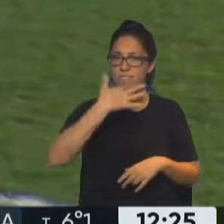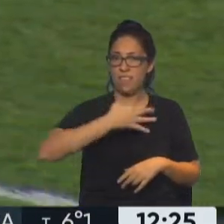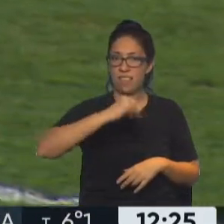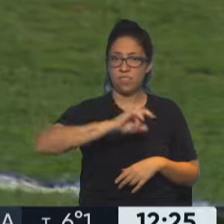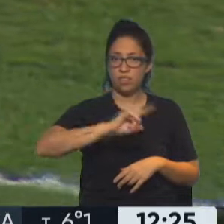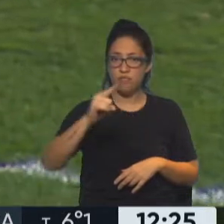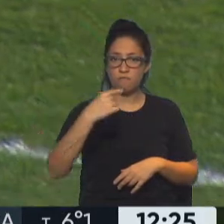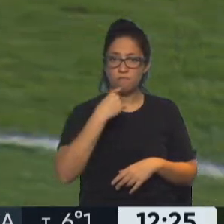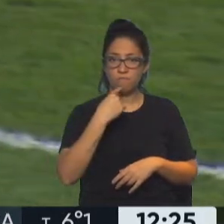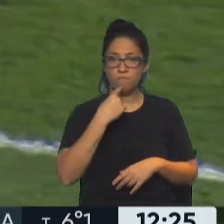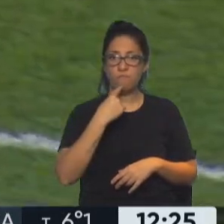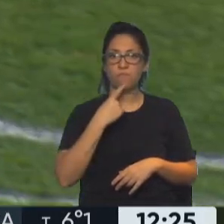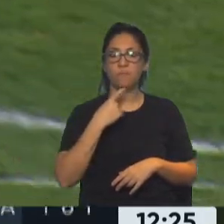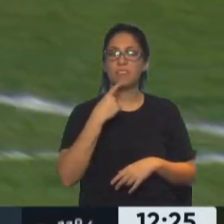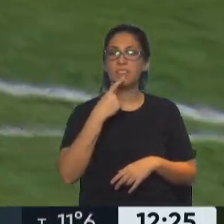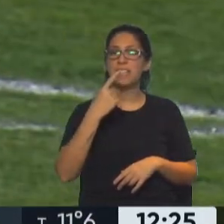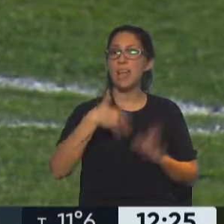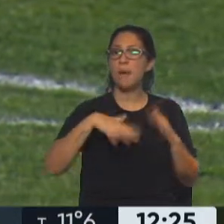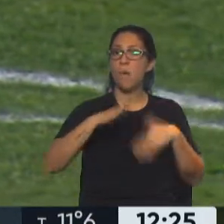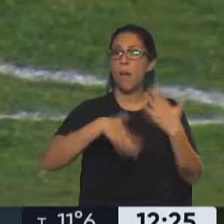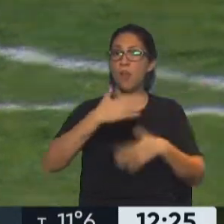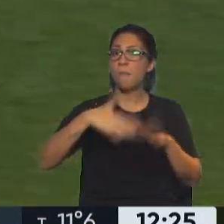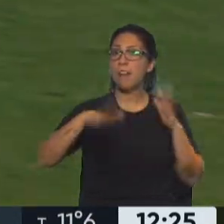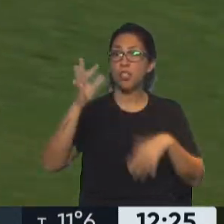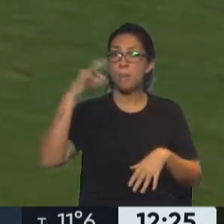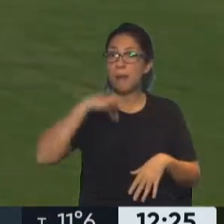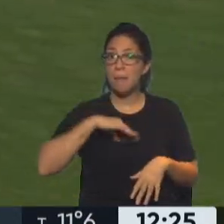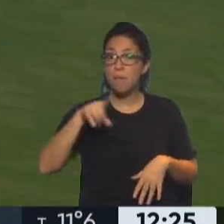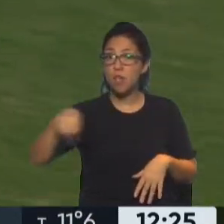Uh-huh. Jugadores, el mayor premio que tienen ustedes es volver,